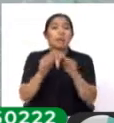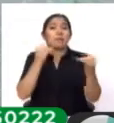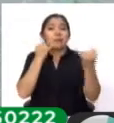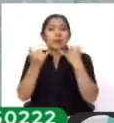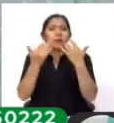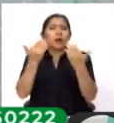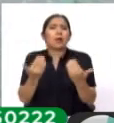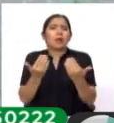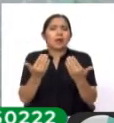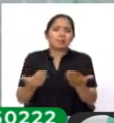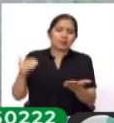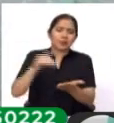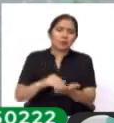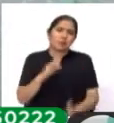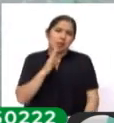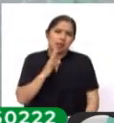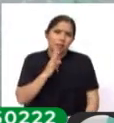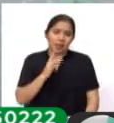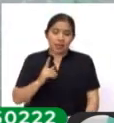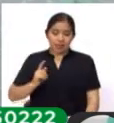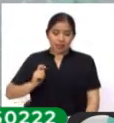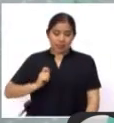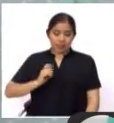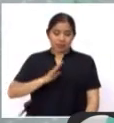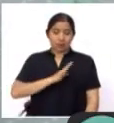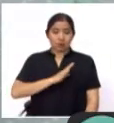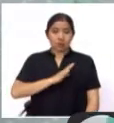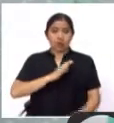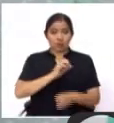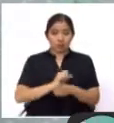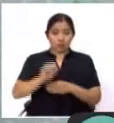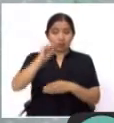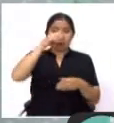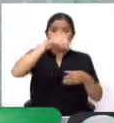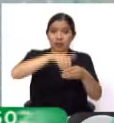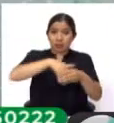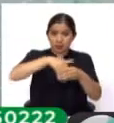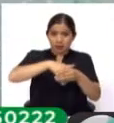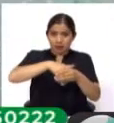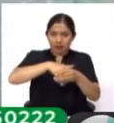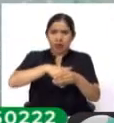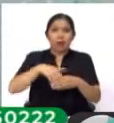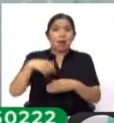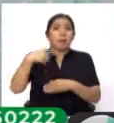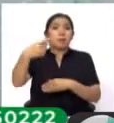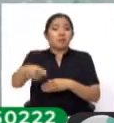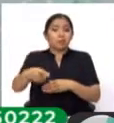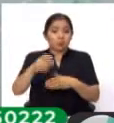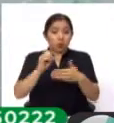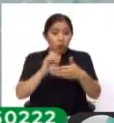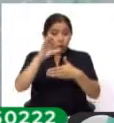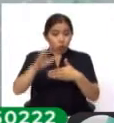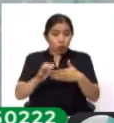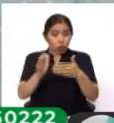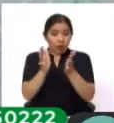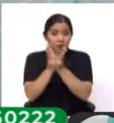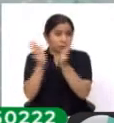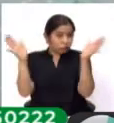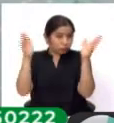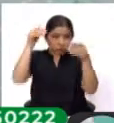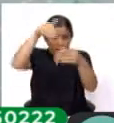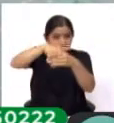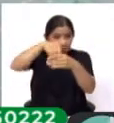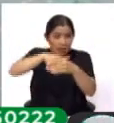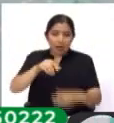retomamos el tema del anuncio del Tribunal Supremo Electoral de que las elecciones generales se van a desarrollar este próximo 20 de